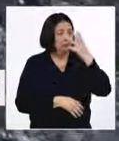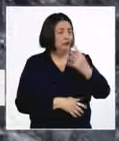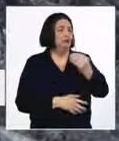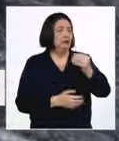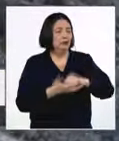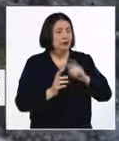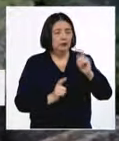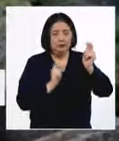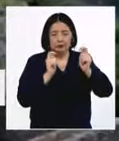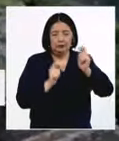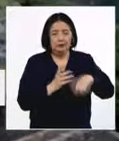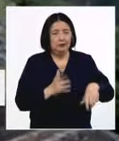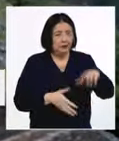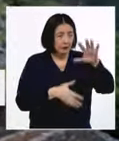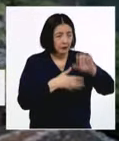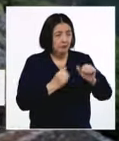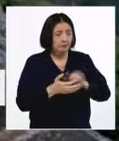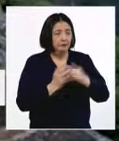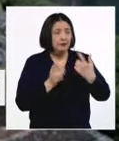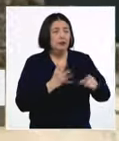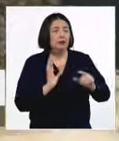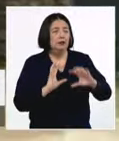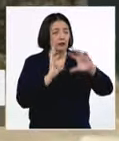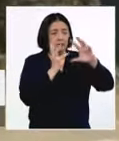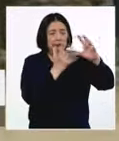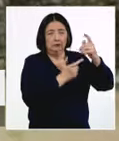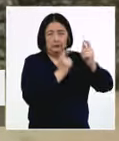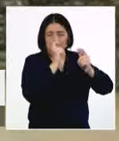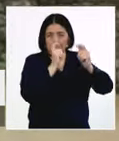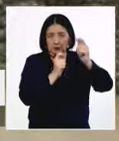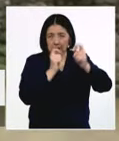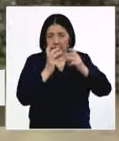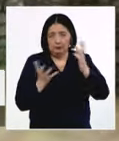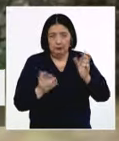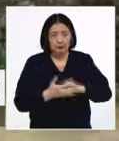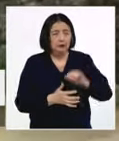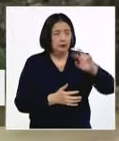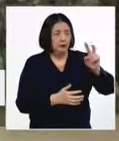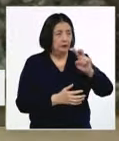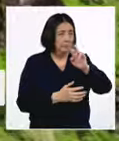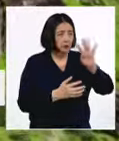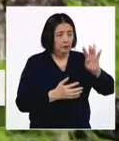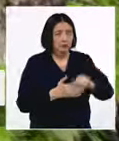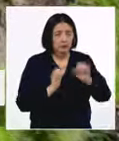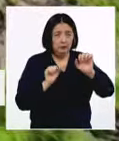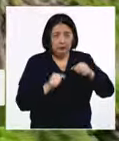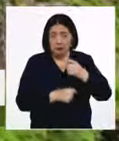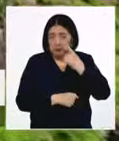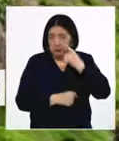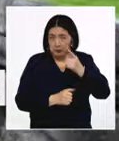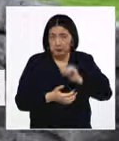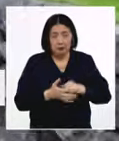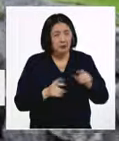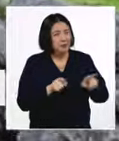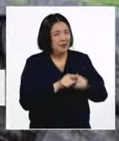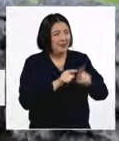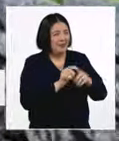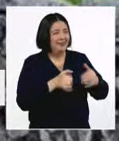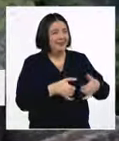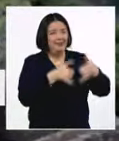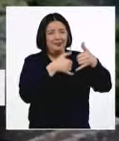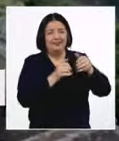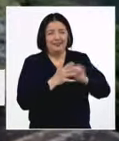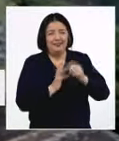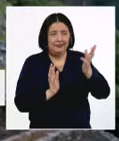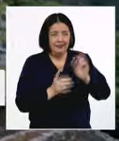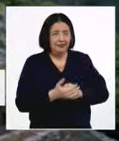atracción turística de Sudamérica en los World Travel Awards Sudamérica 2024, conocido también como los Oscars del